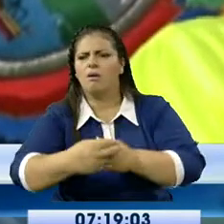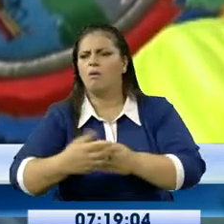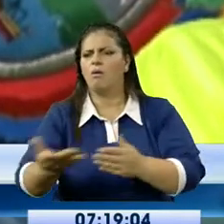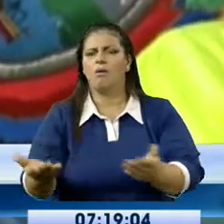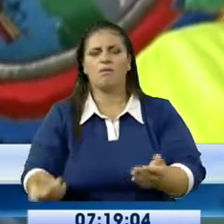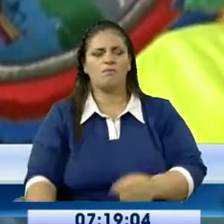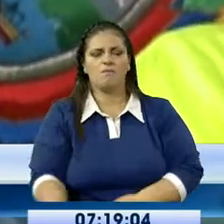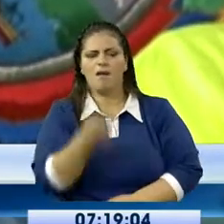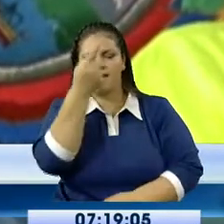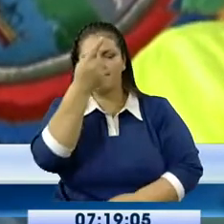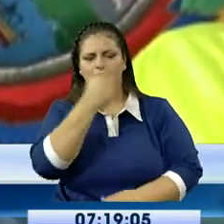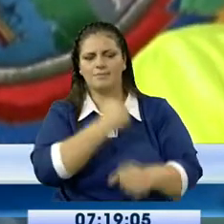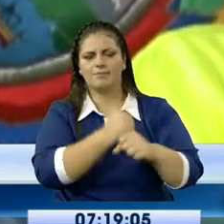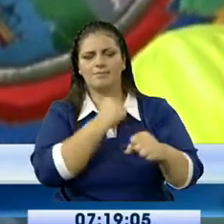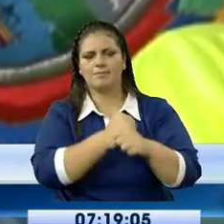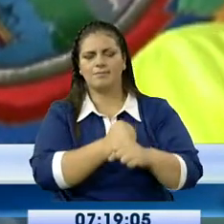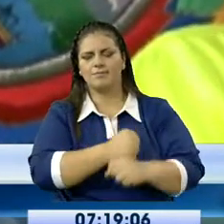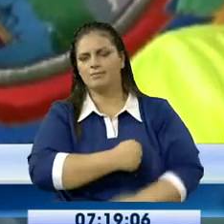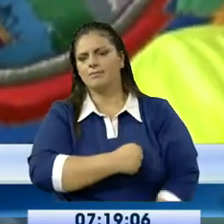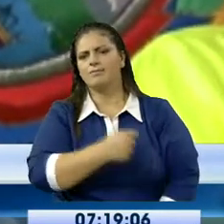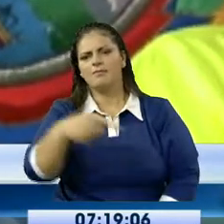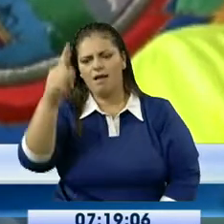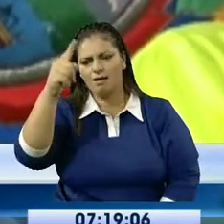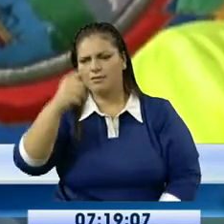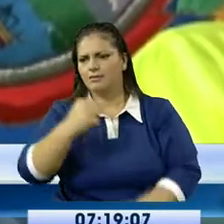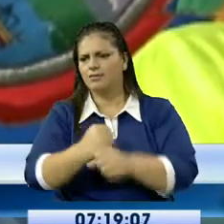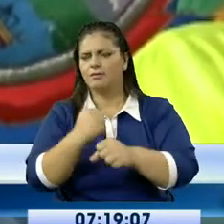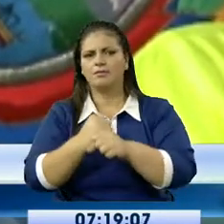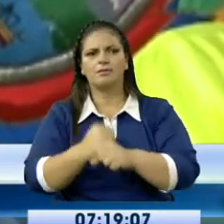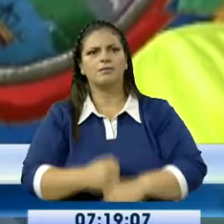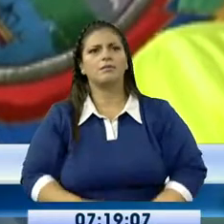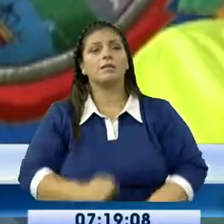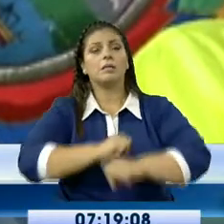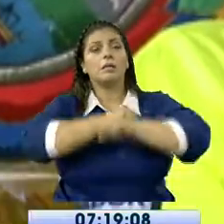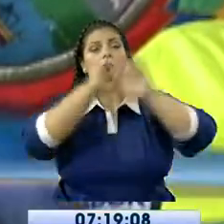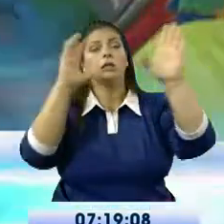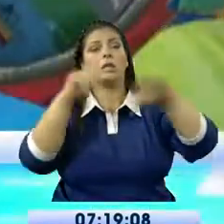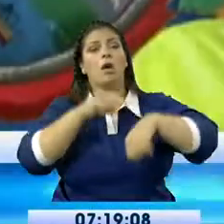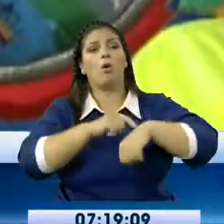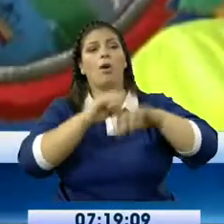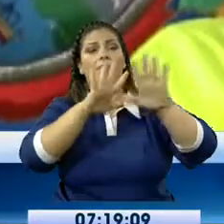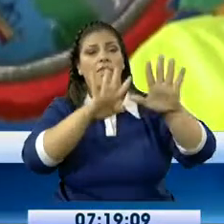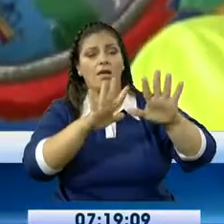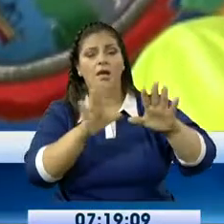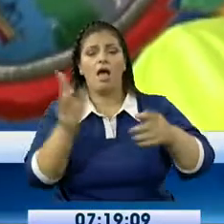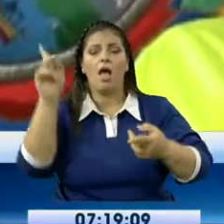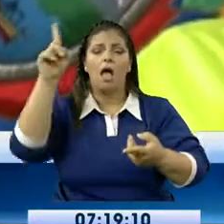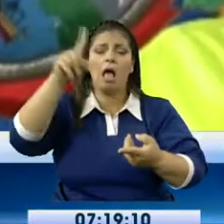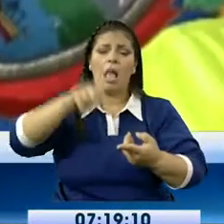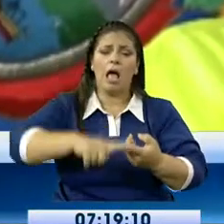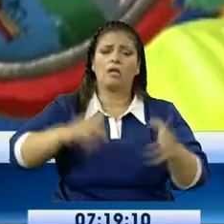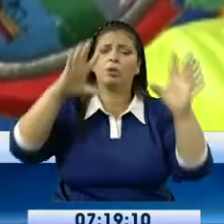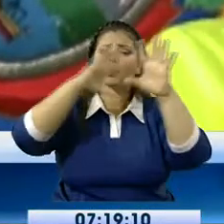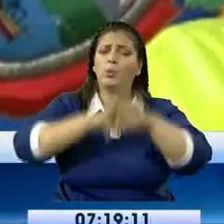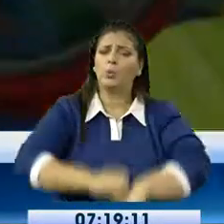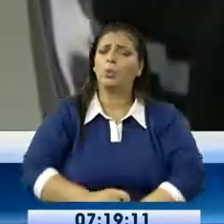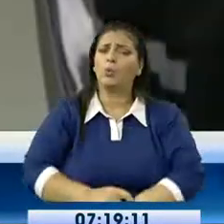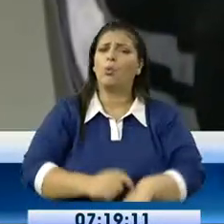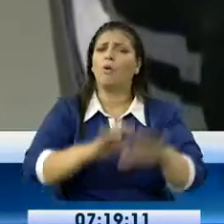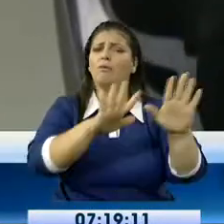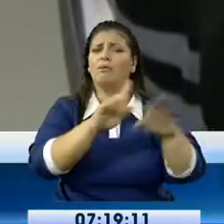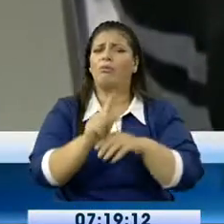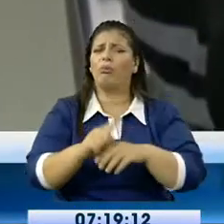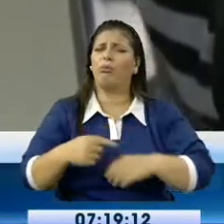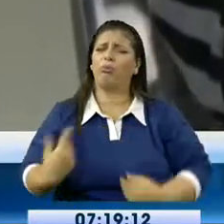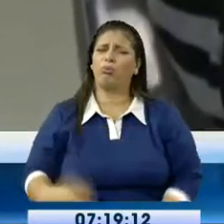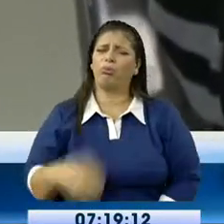pero obviamente se los obligaba a trabajar en horas de 10 de la mañana a 11 y media de la noche y obviamente en situaciones de riesgo. Los